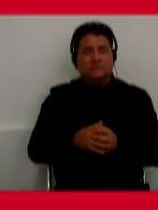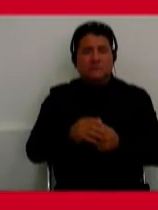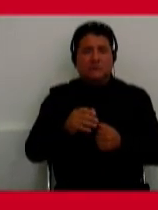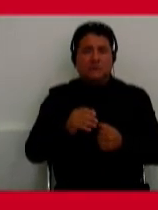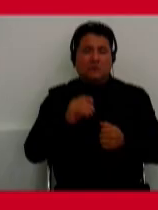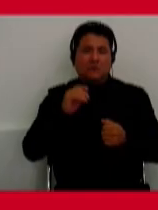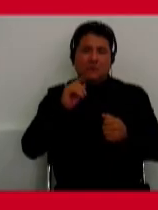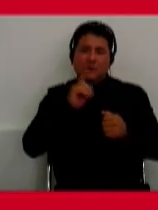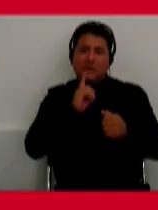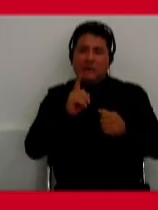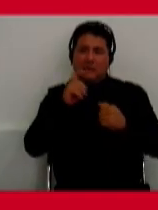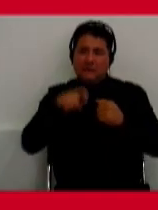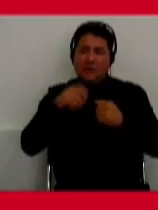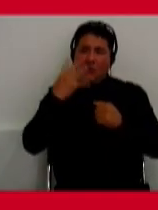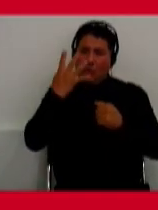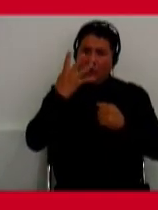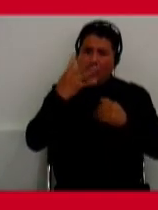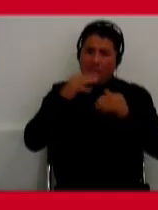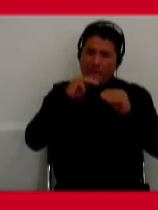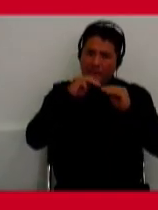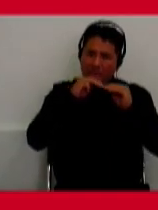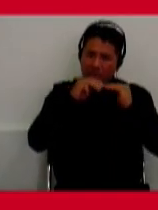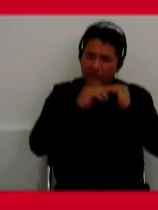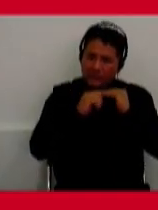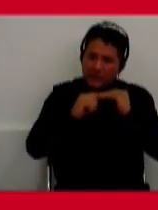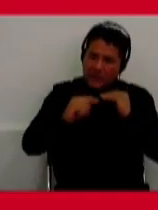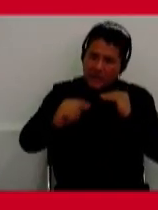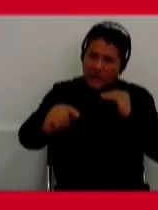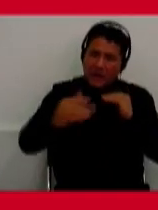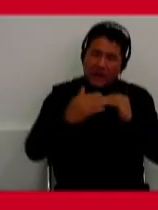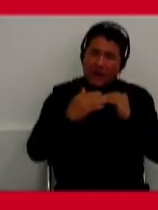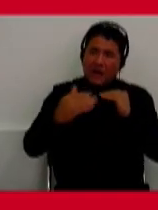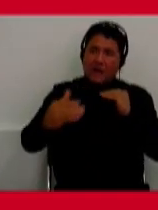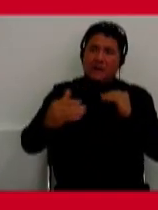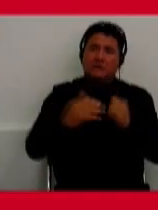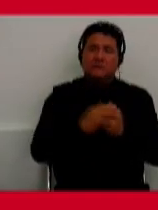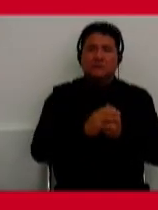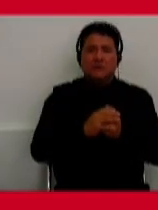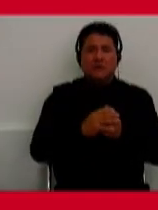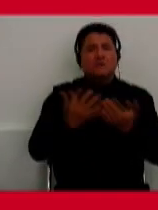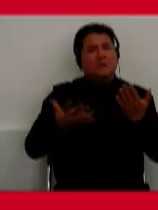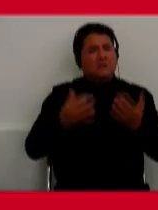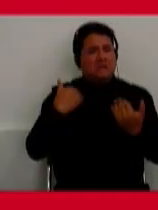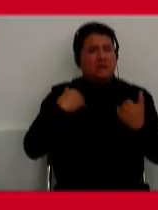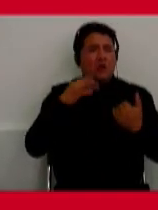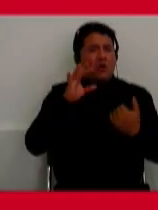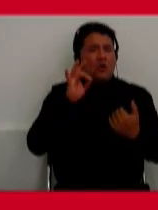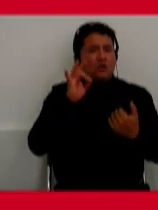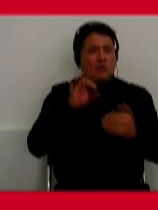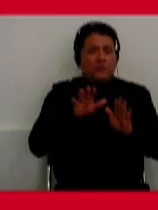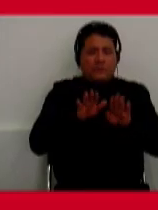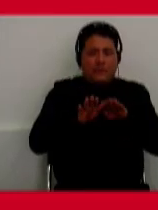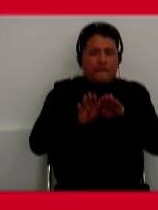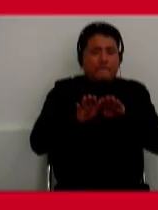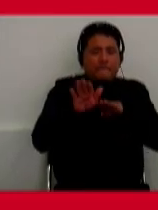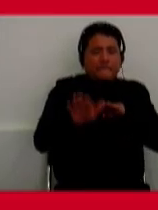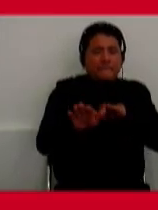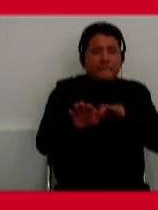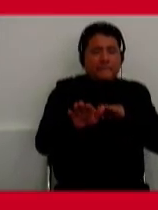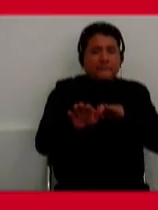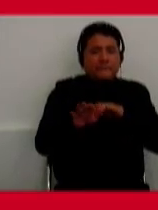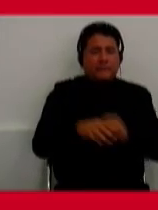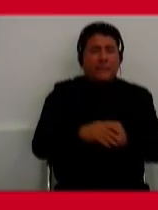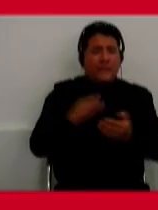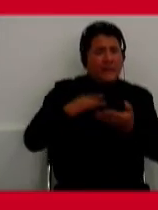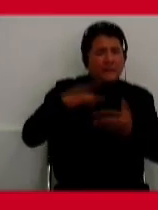tiene que ser una sección de 4 metros de ancho por 4,50 de alto y una longitud de barrenación de 8 pies, ¿no? No puede ser más porque ya empezamos